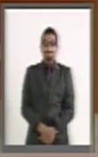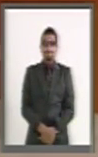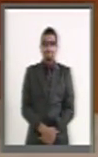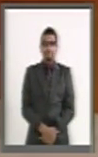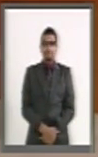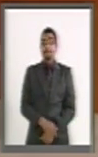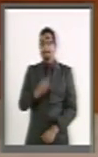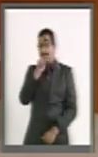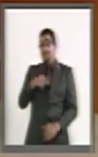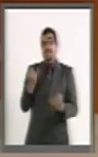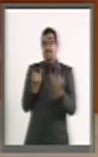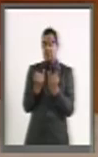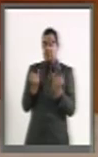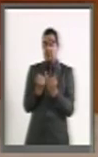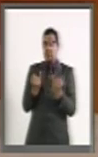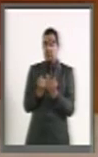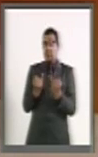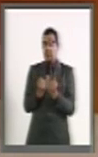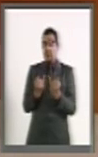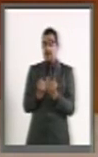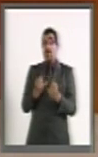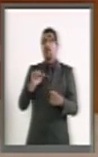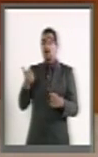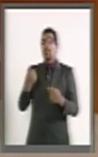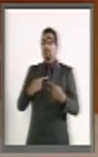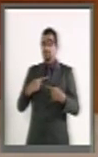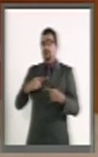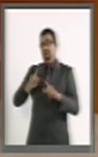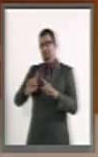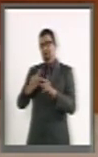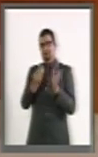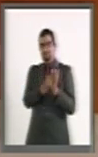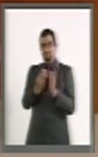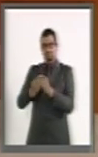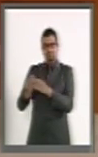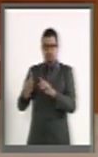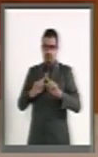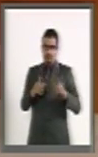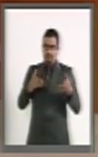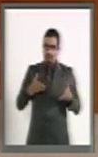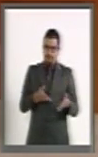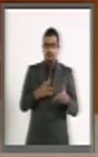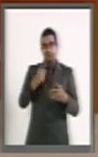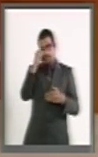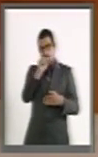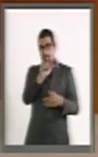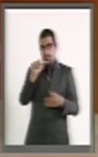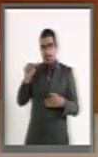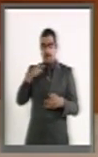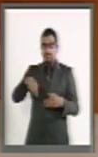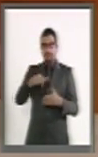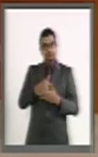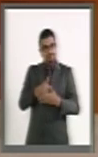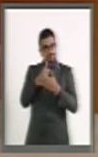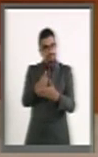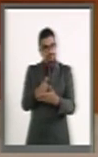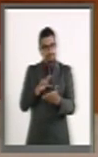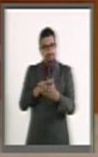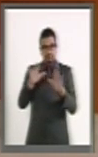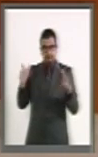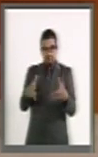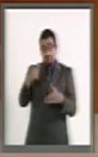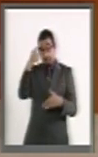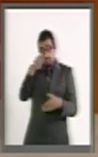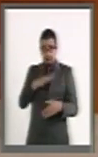Garantizar una distinción de los diferentes tipos de diabetes ayudará al Sistema Nacional de Salud, pero también a la